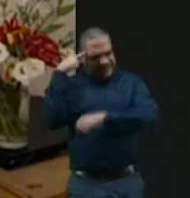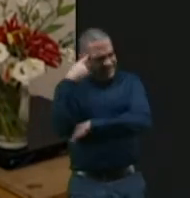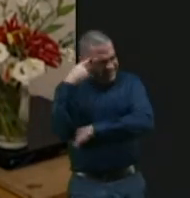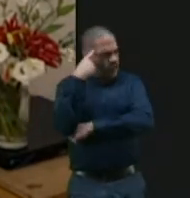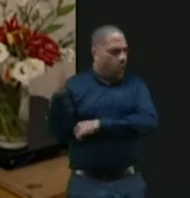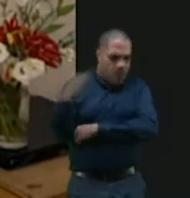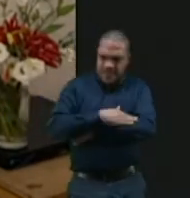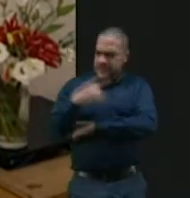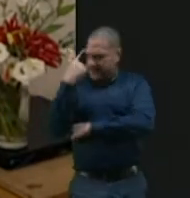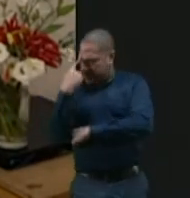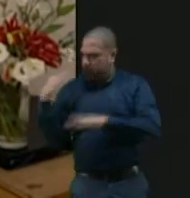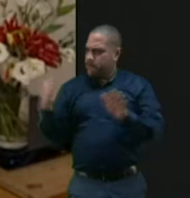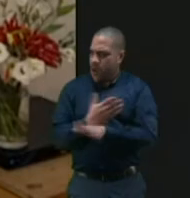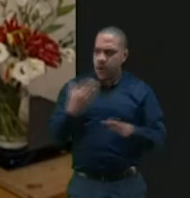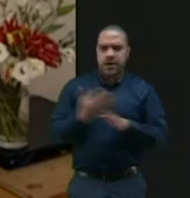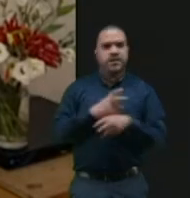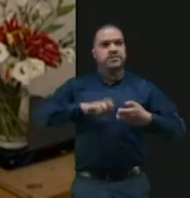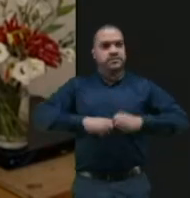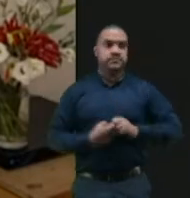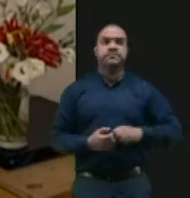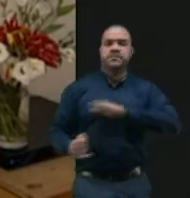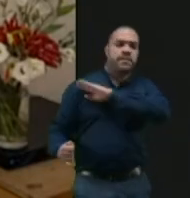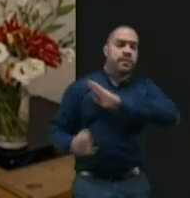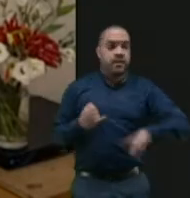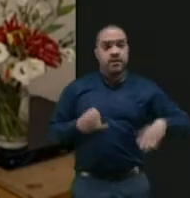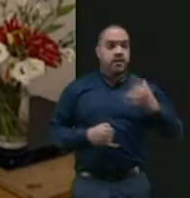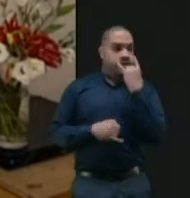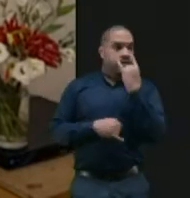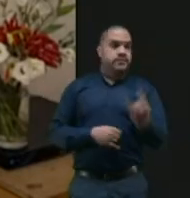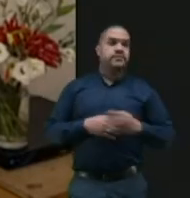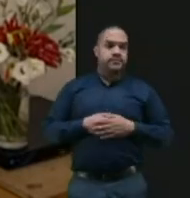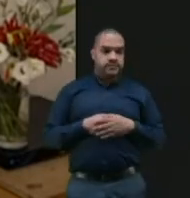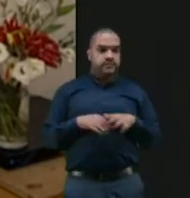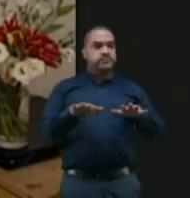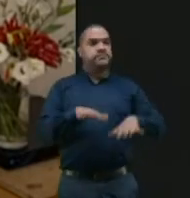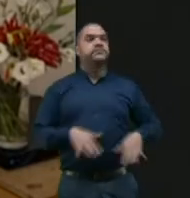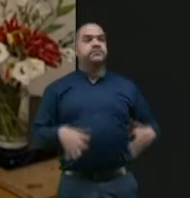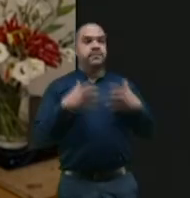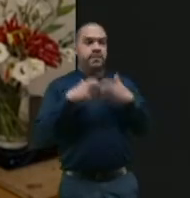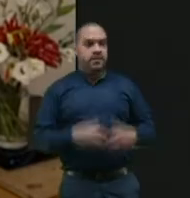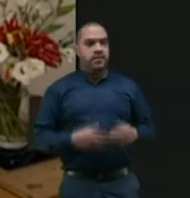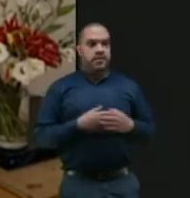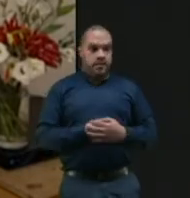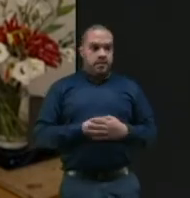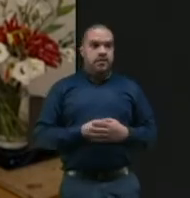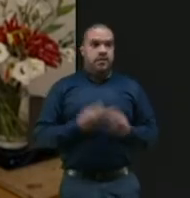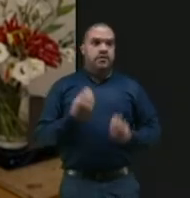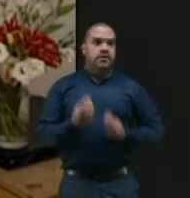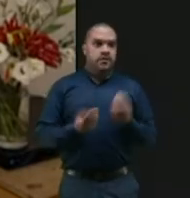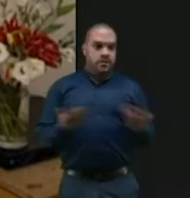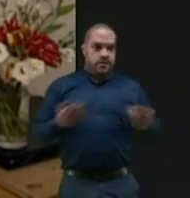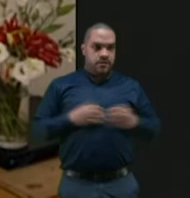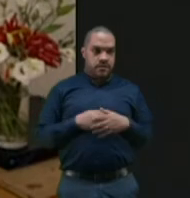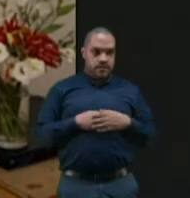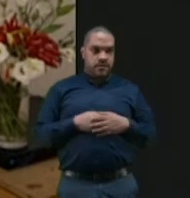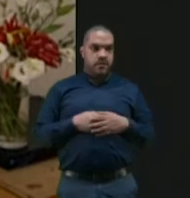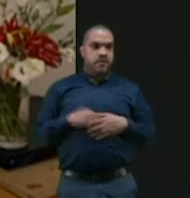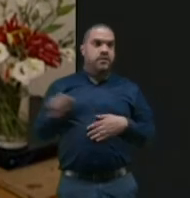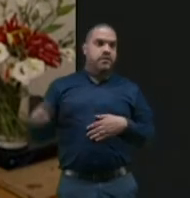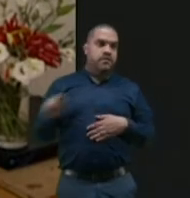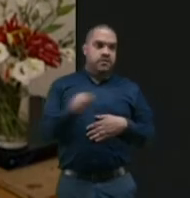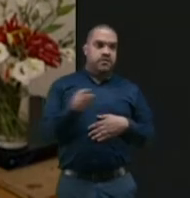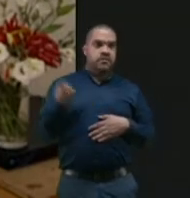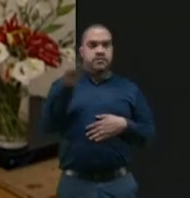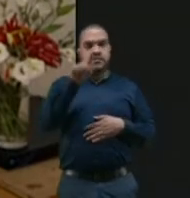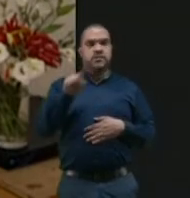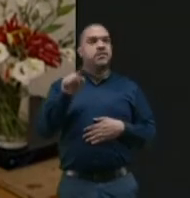última es muy interesante. Hablé con muchos emprendedores en su momento y que sus startups fallaron muchas veces.